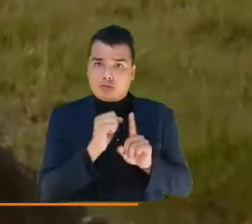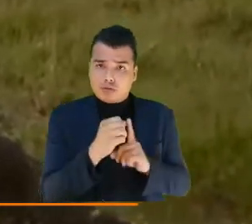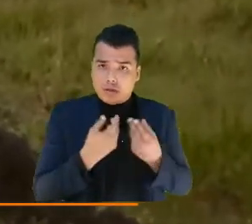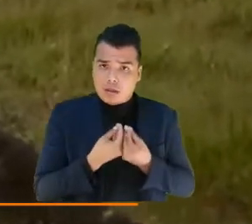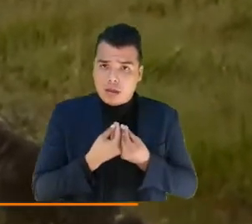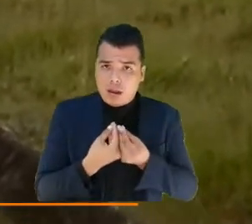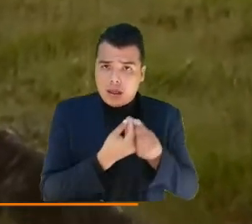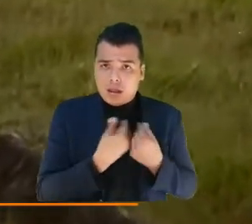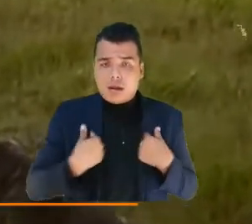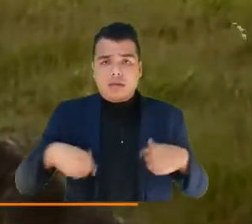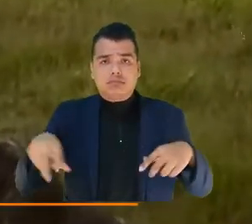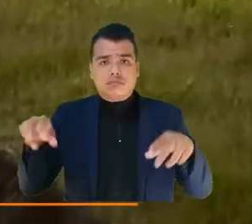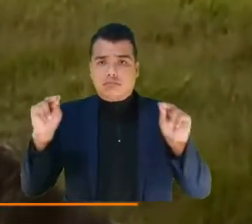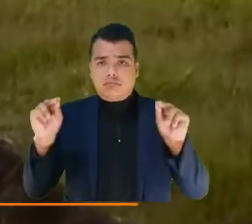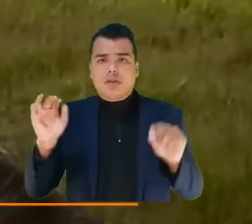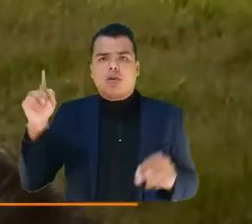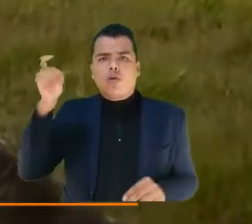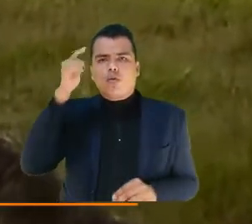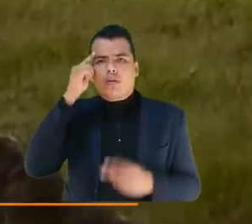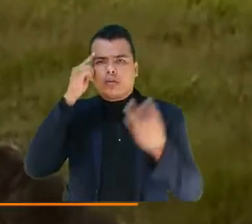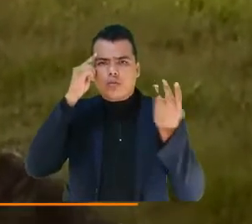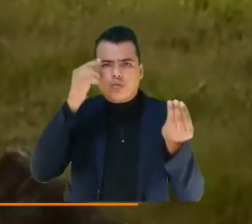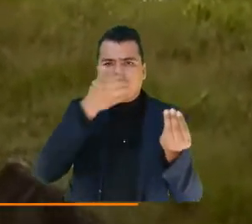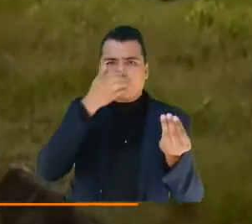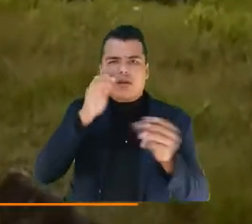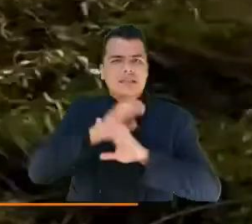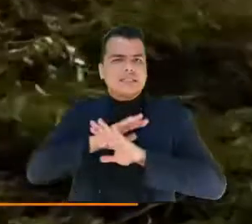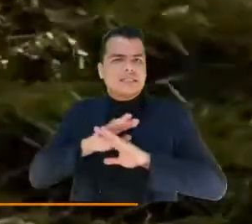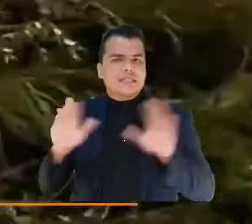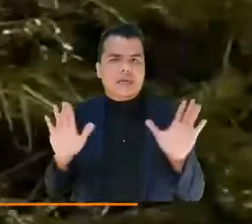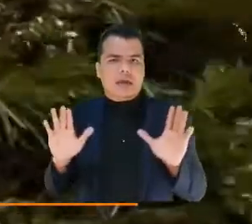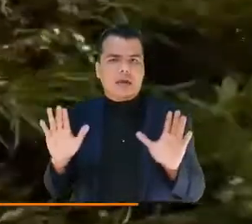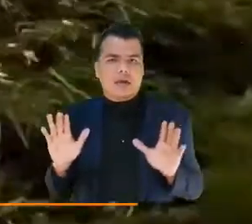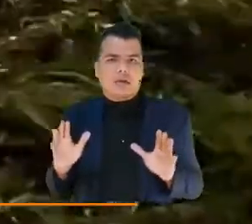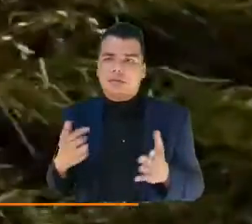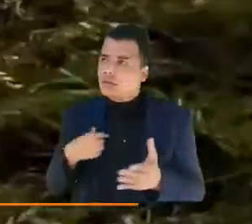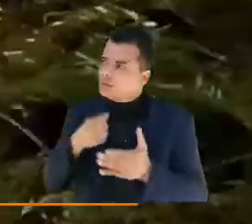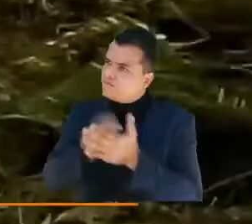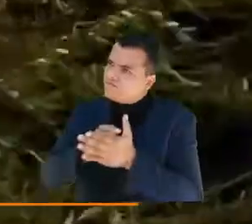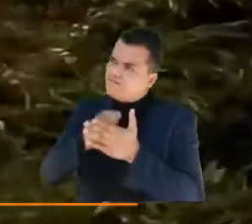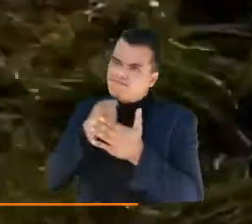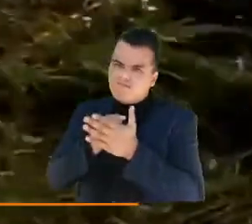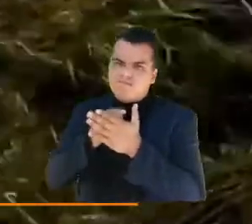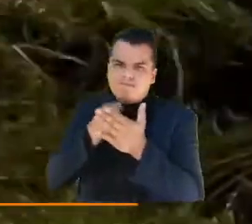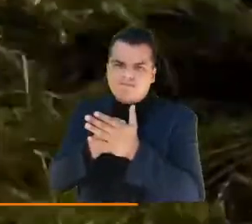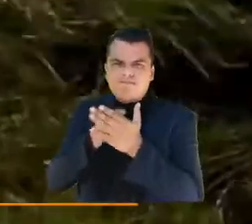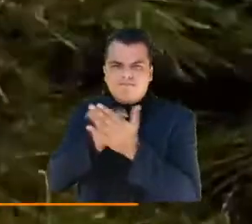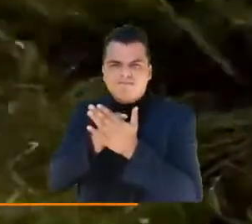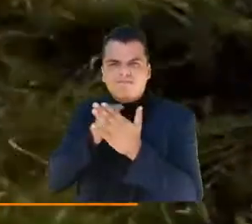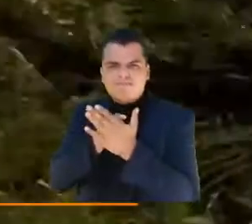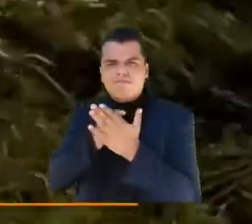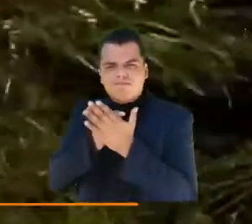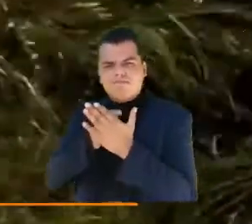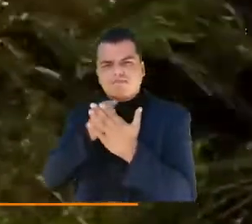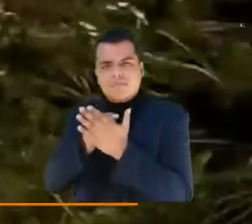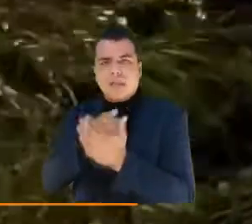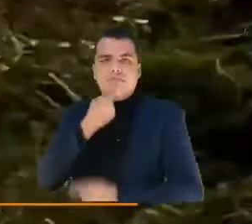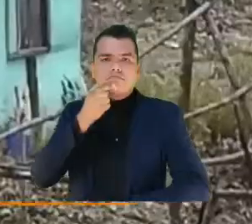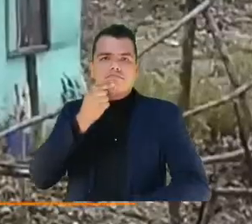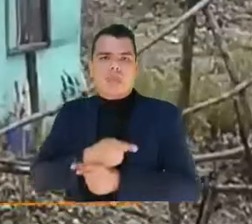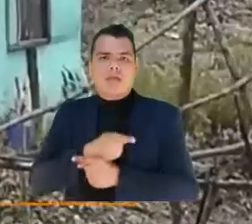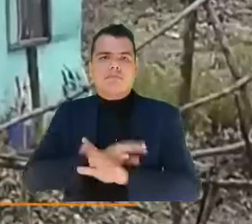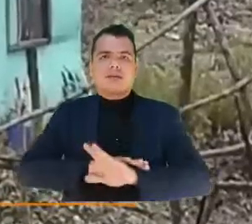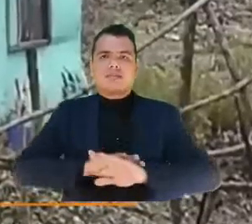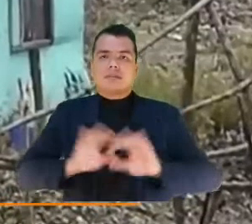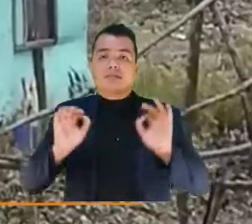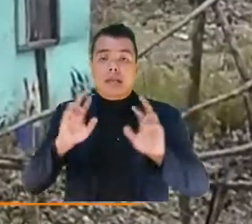sino que era una reunión entre el Estado y un grupo armado, pero nos pusimos a hacer incidencia, hasta que